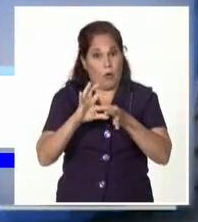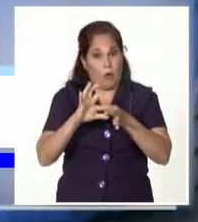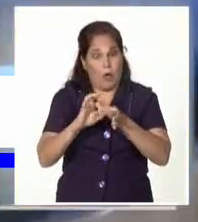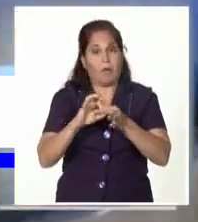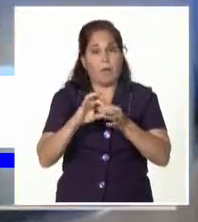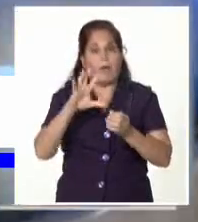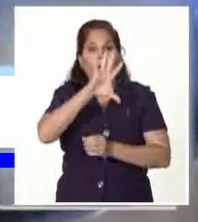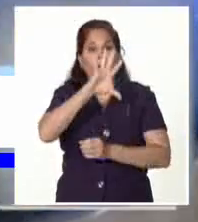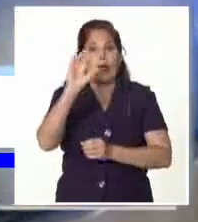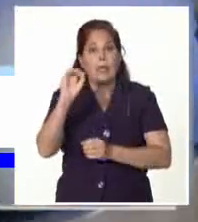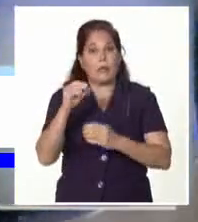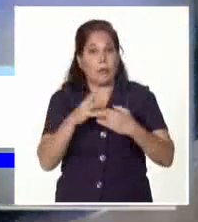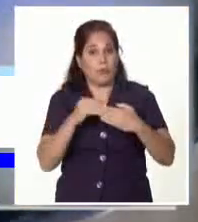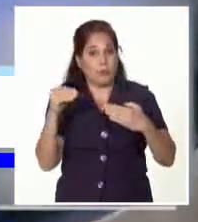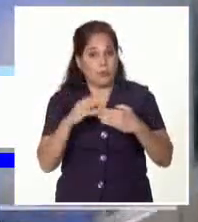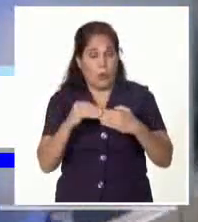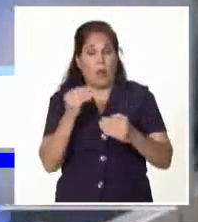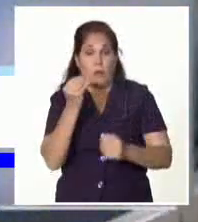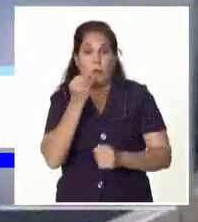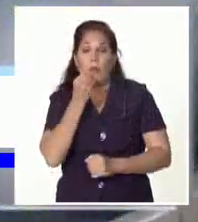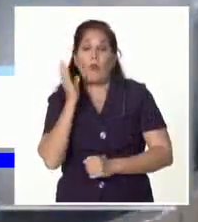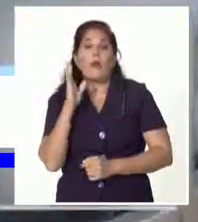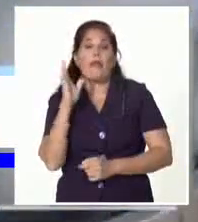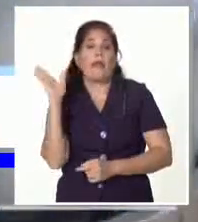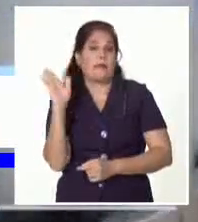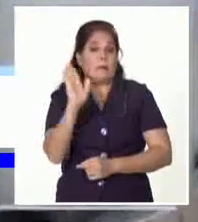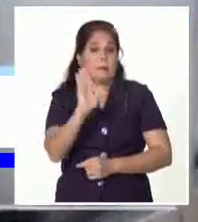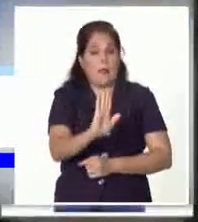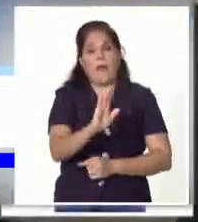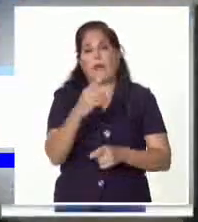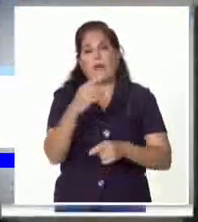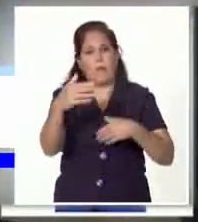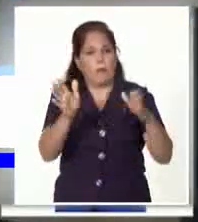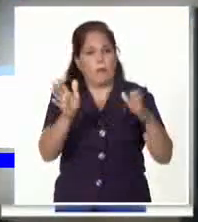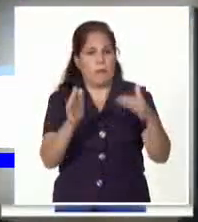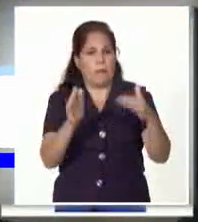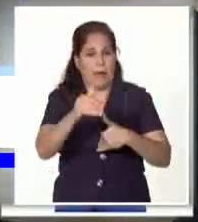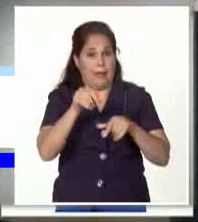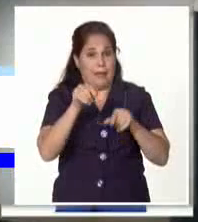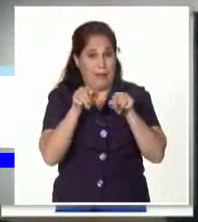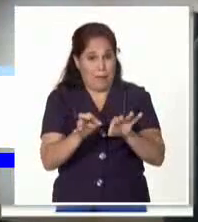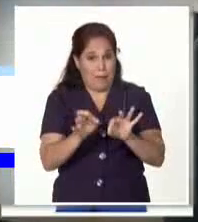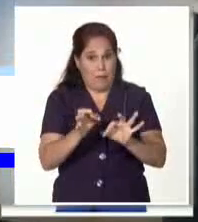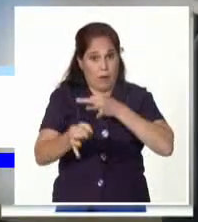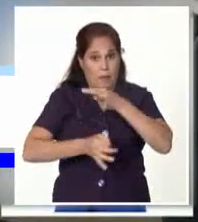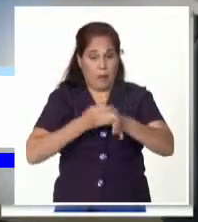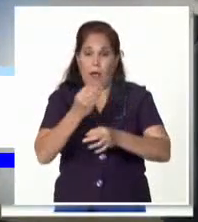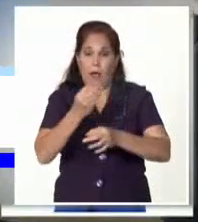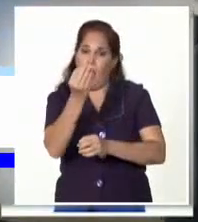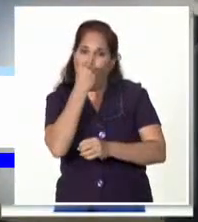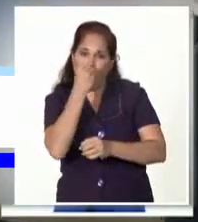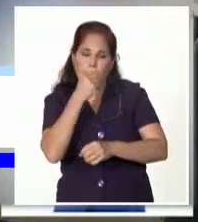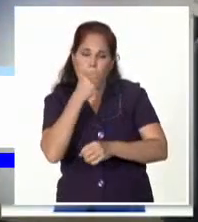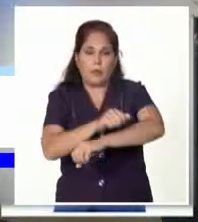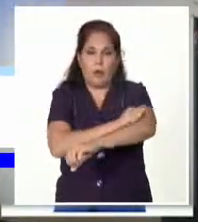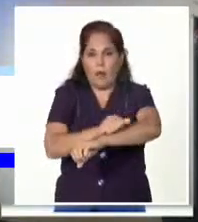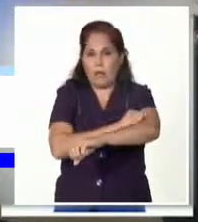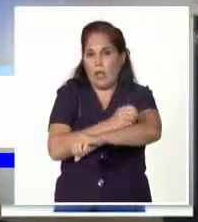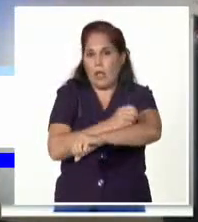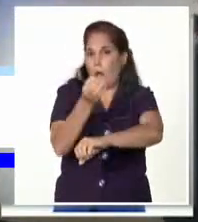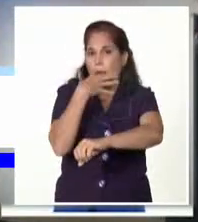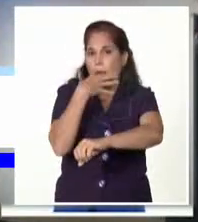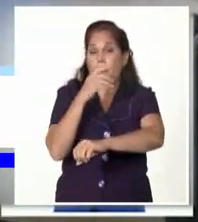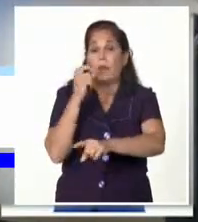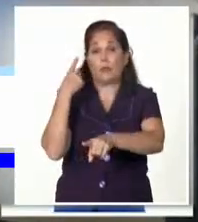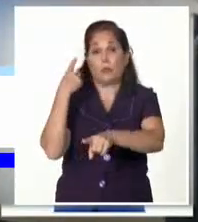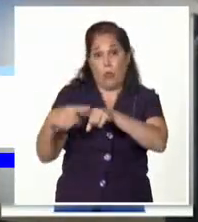500 USD la posibilidad de importar a través de envíos. En ese sentido, precisaron que los alimentos, aseo y medicamentos que se importen